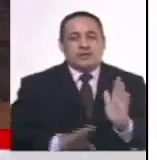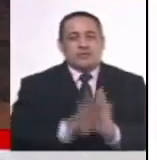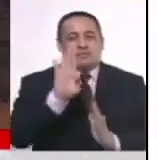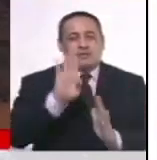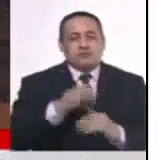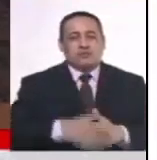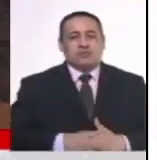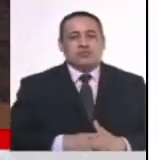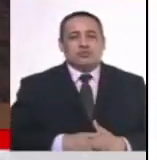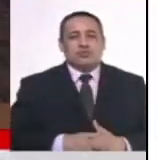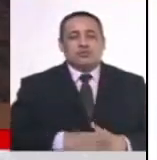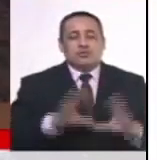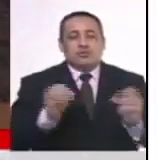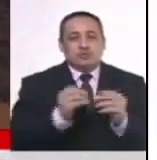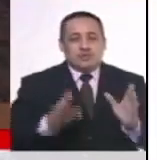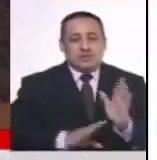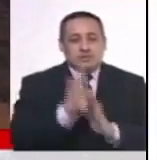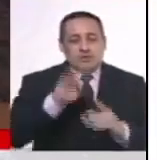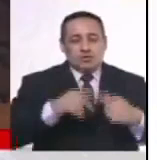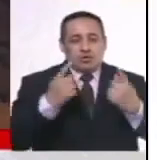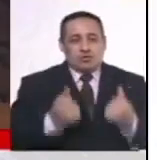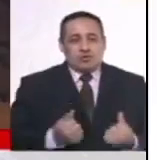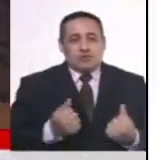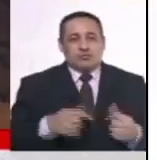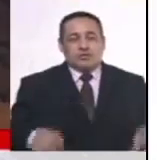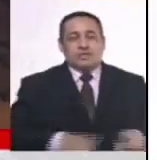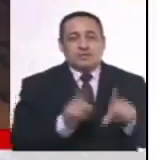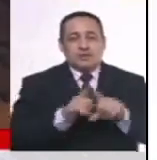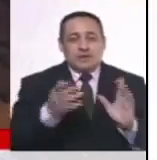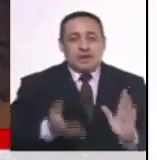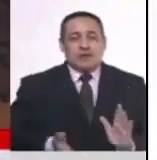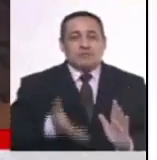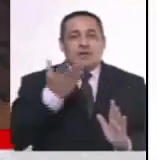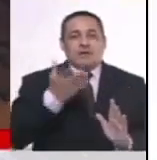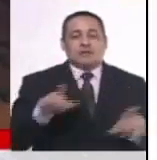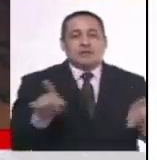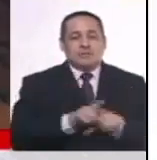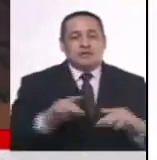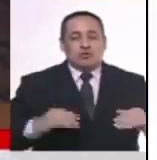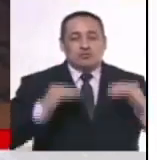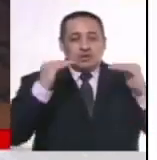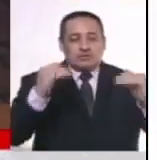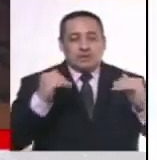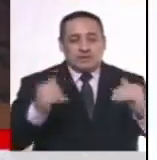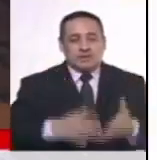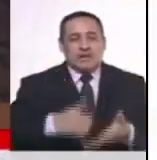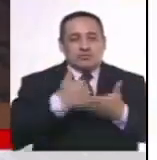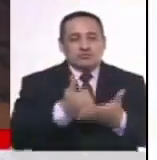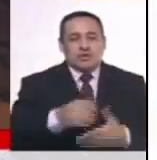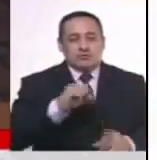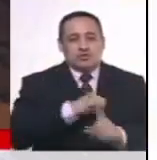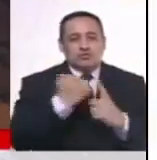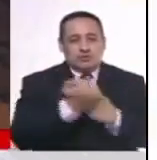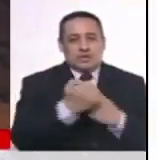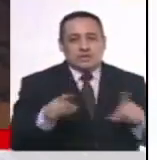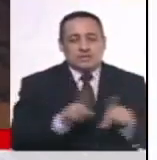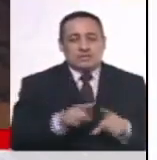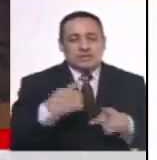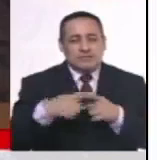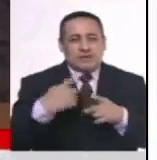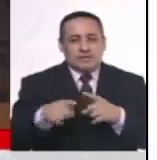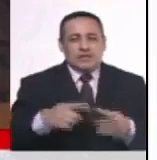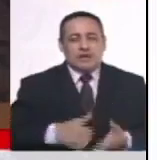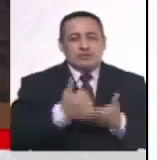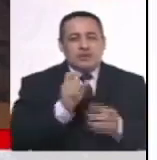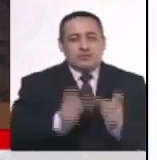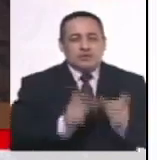crecimiento. Con el crecimiento económico y el aumento en los niveles de bienestar social y prosperidad de